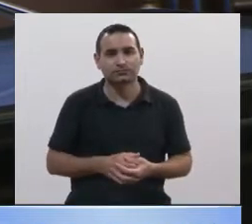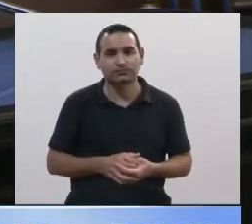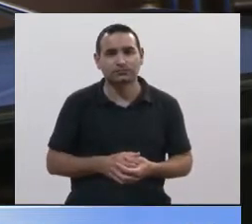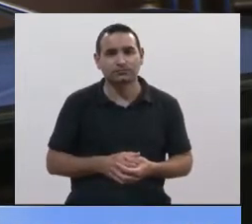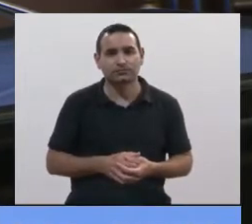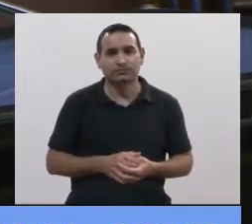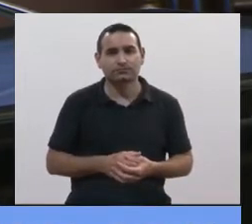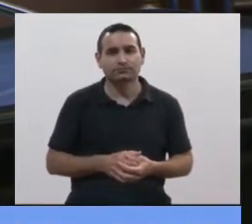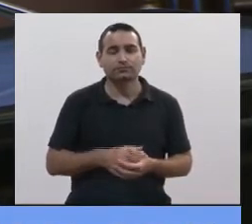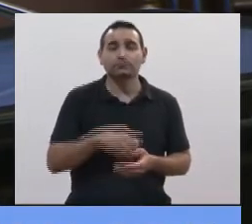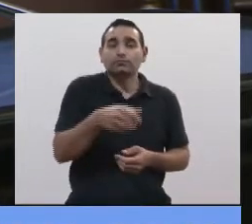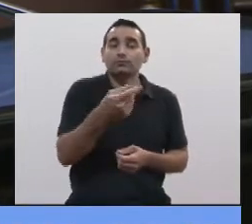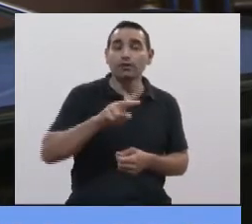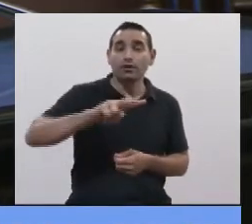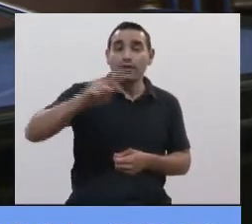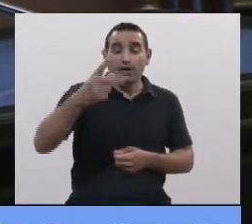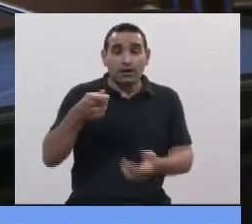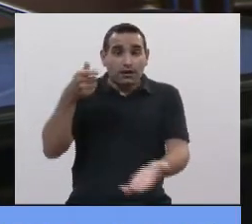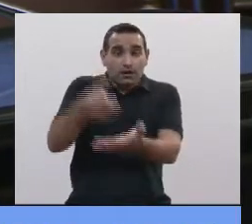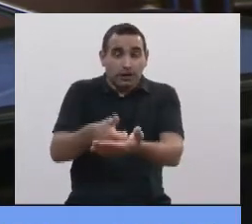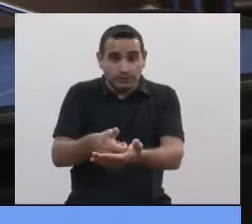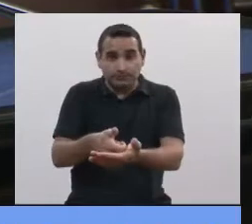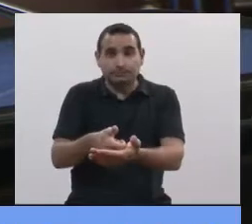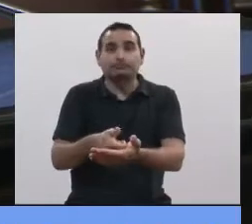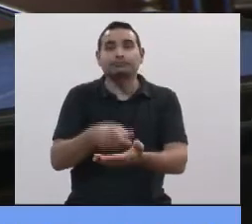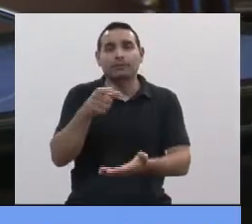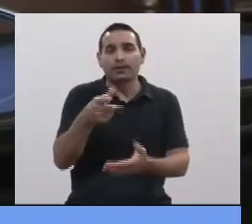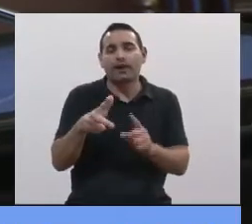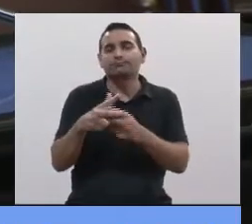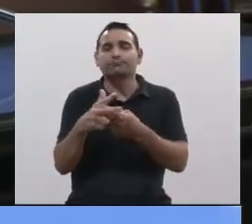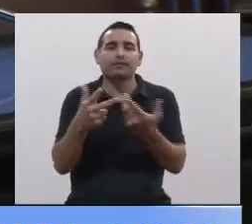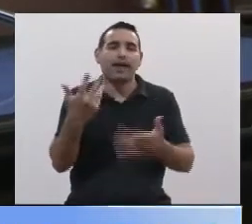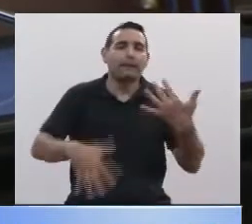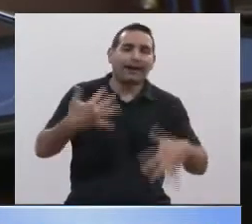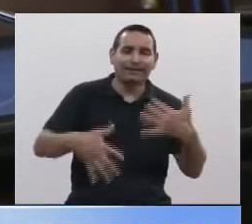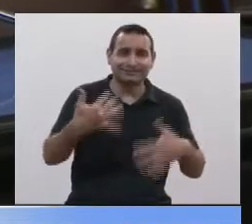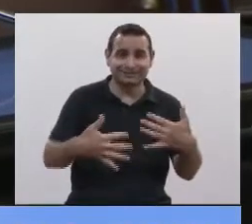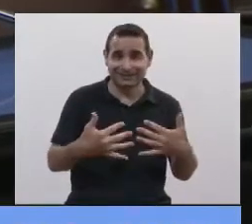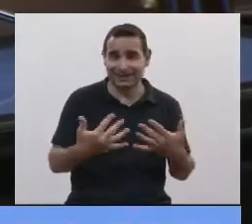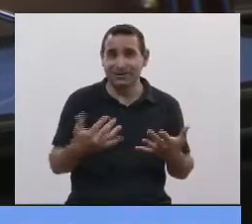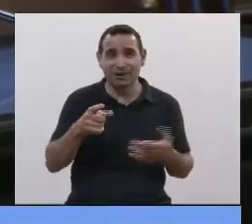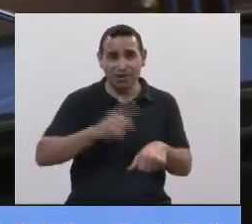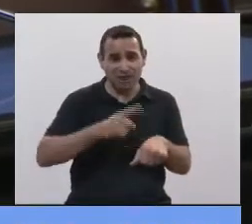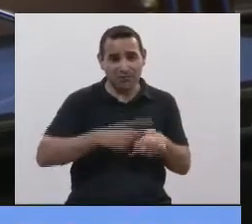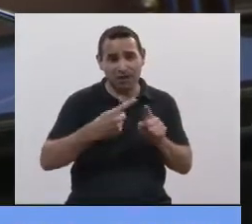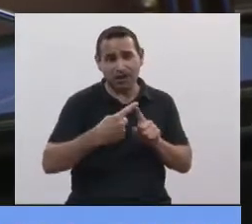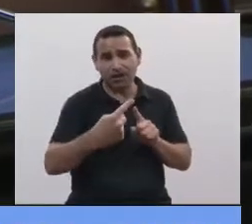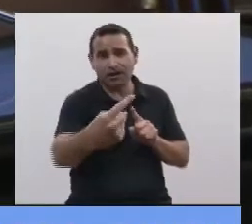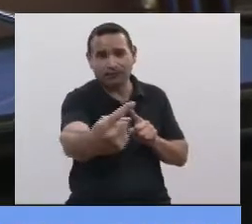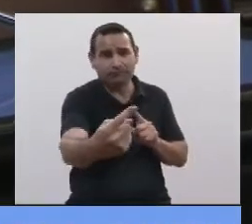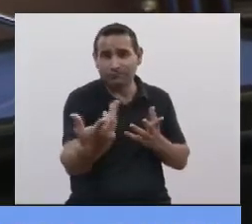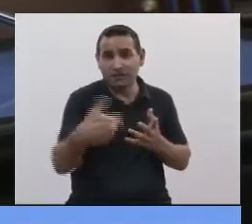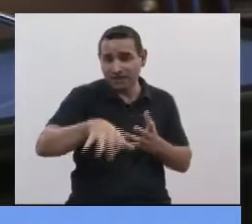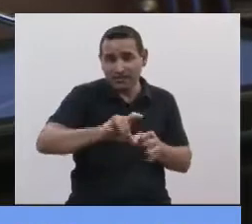Sostener la doble indemnización es una herramienta de emergencia, pero sostener en el tiempo no previene